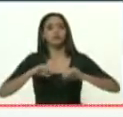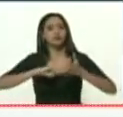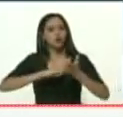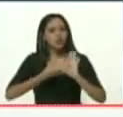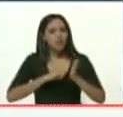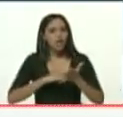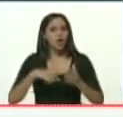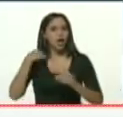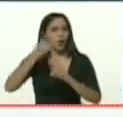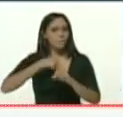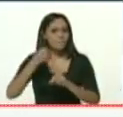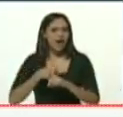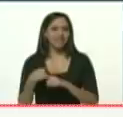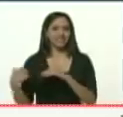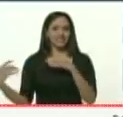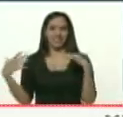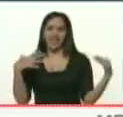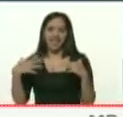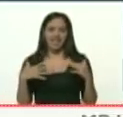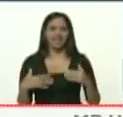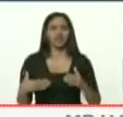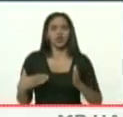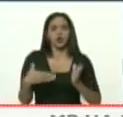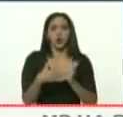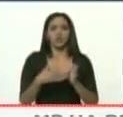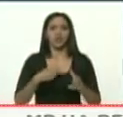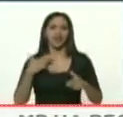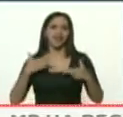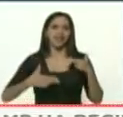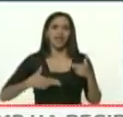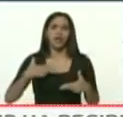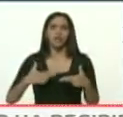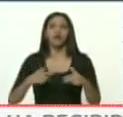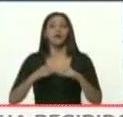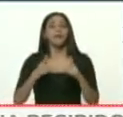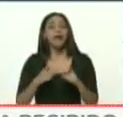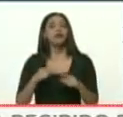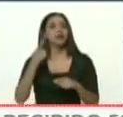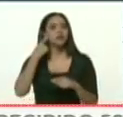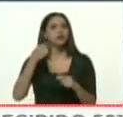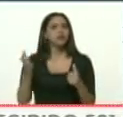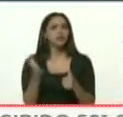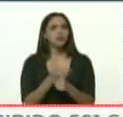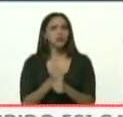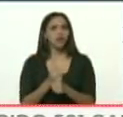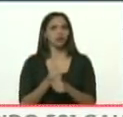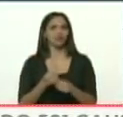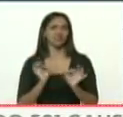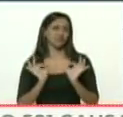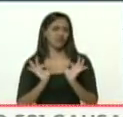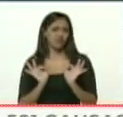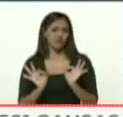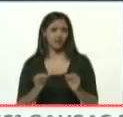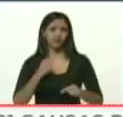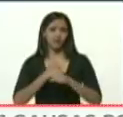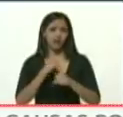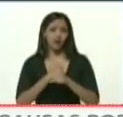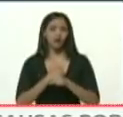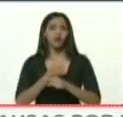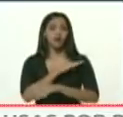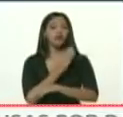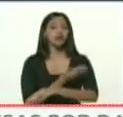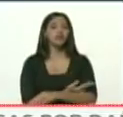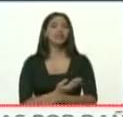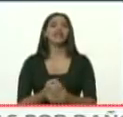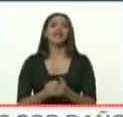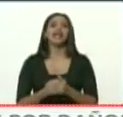¿no?, como la guerra contra la delincuencia, pero también se ha notado, sobre todo en su gestión, que se ha fortalecido mucho el